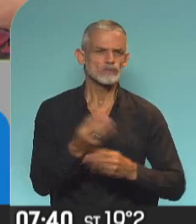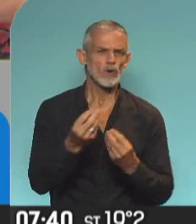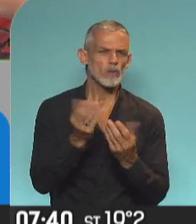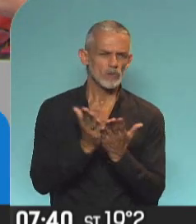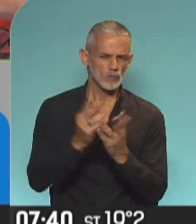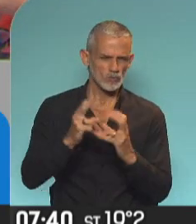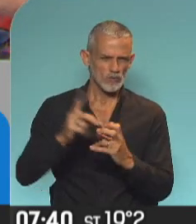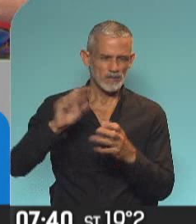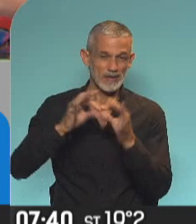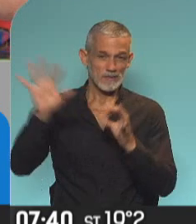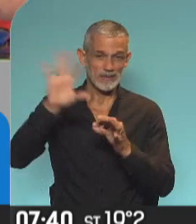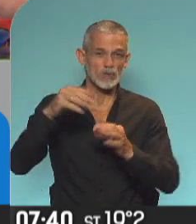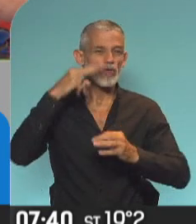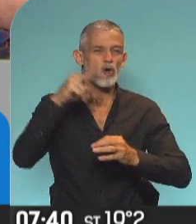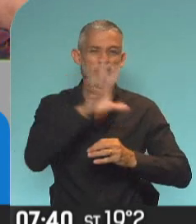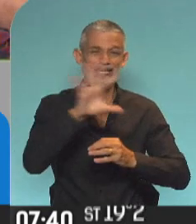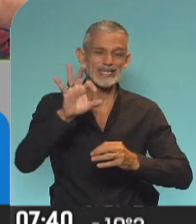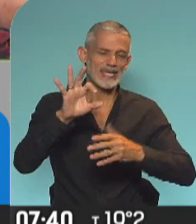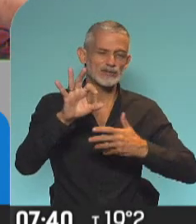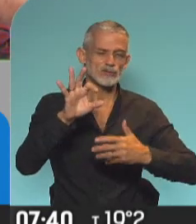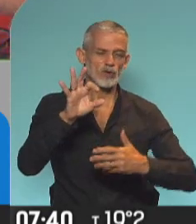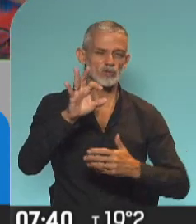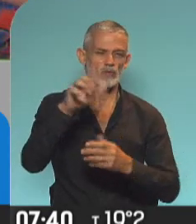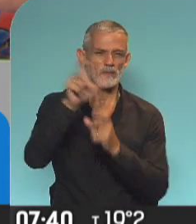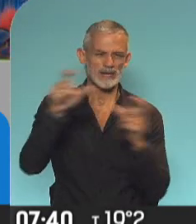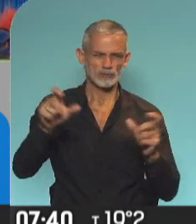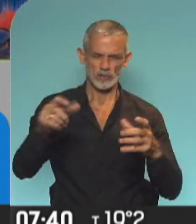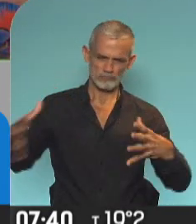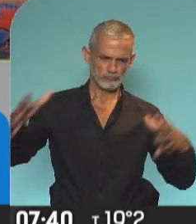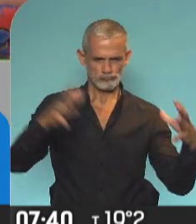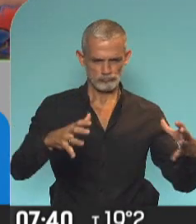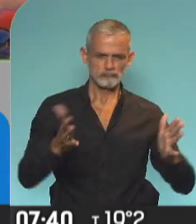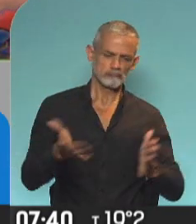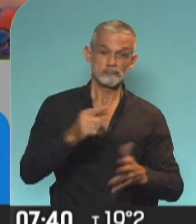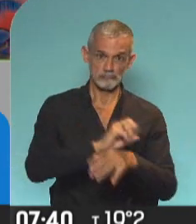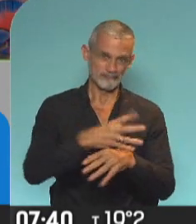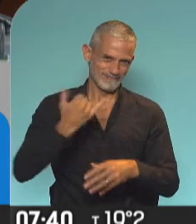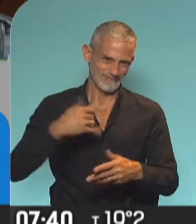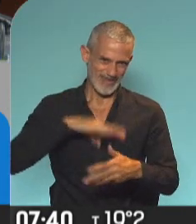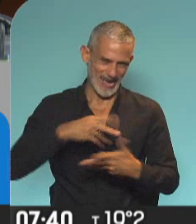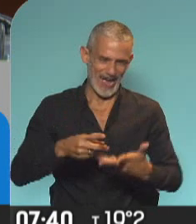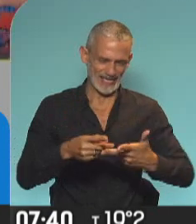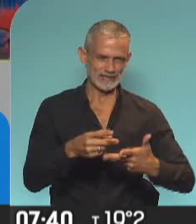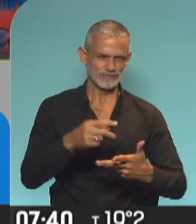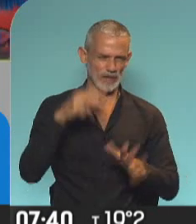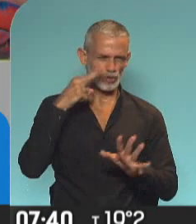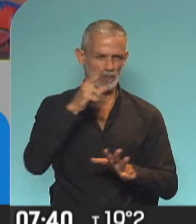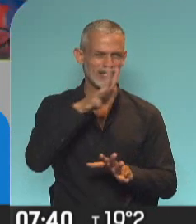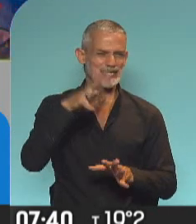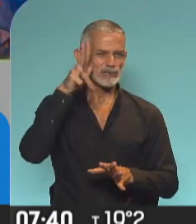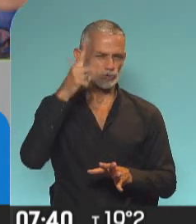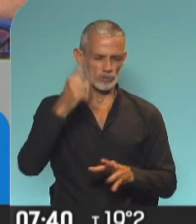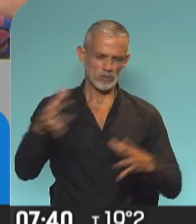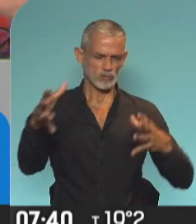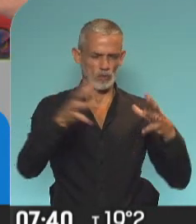estudiaron esto? Tomaron 2.581 pacientes que estaban cursando la enfermedad COVID-19, estudiaron